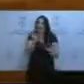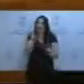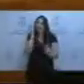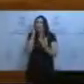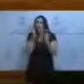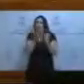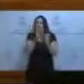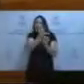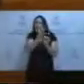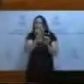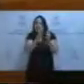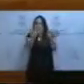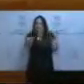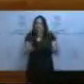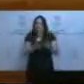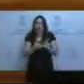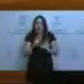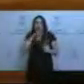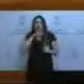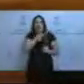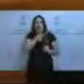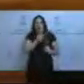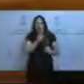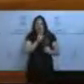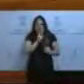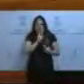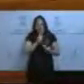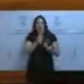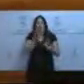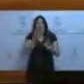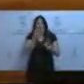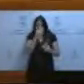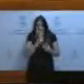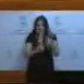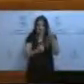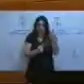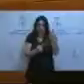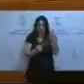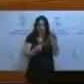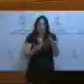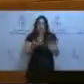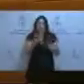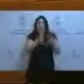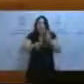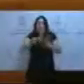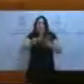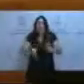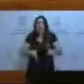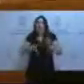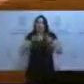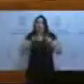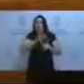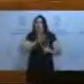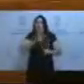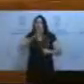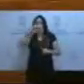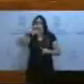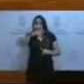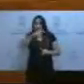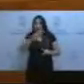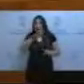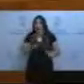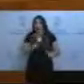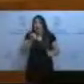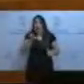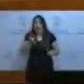del cercado de Belmonte Miranda. Bueno, pues encontramos 2 lobos en una batida autorizada en el espacio natural de Ponga y de casualidad se encuentran 2 cachorros